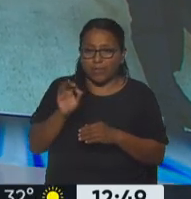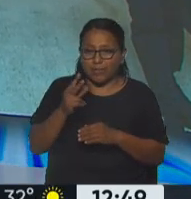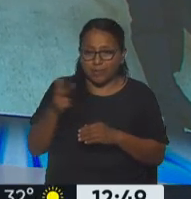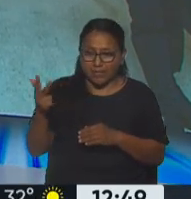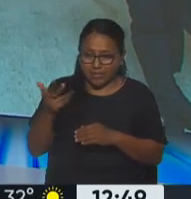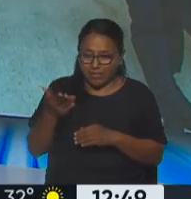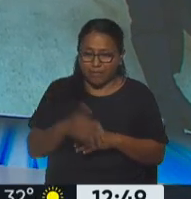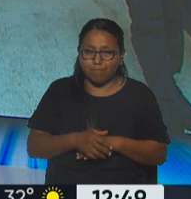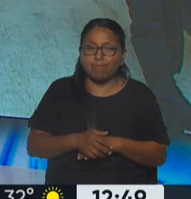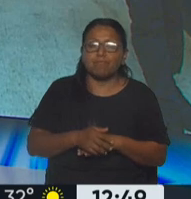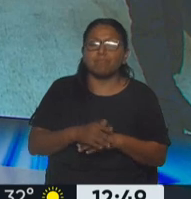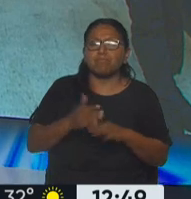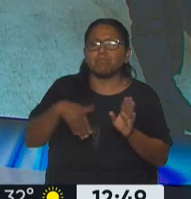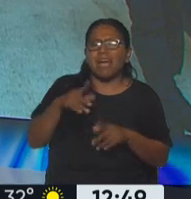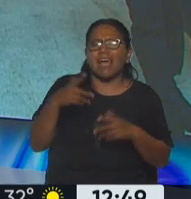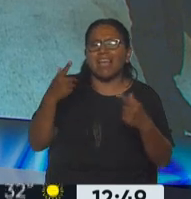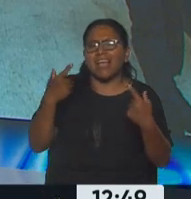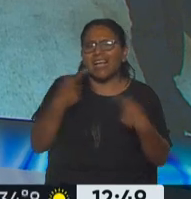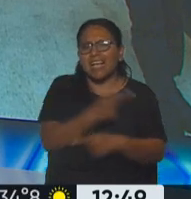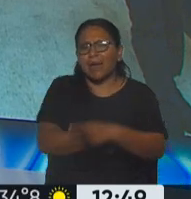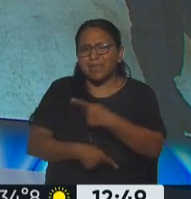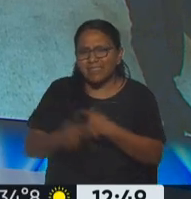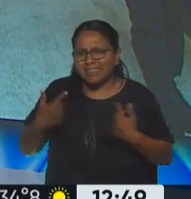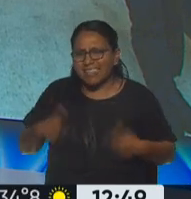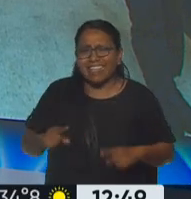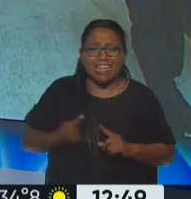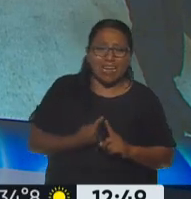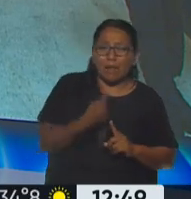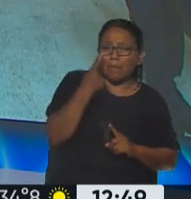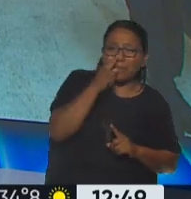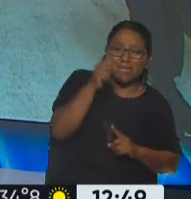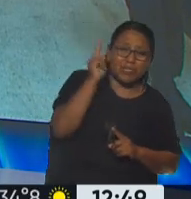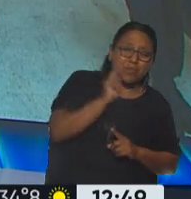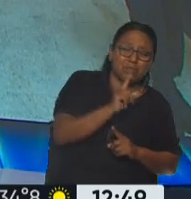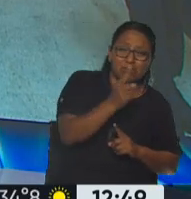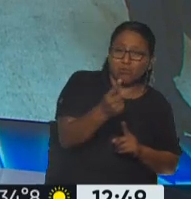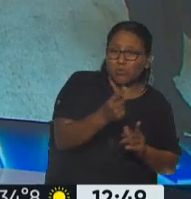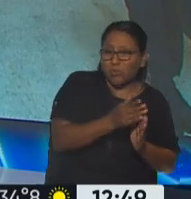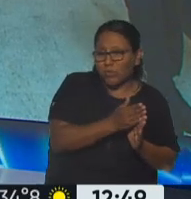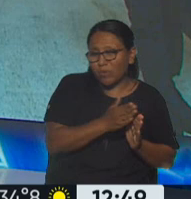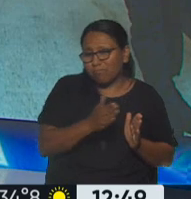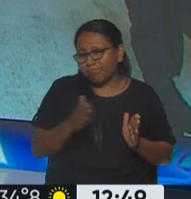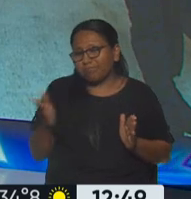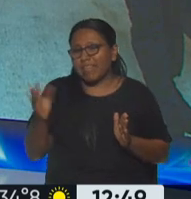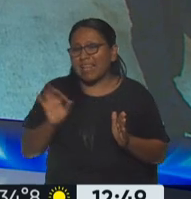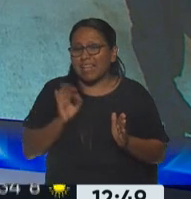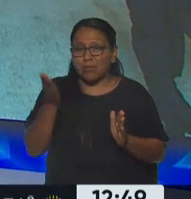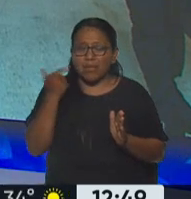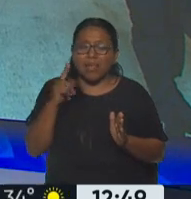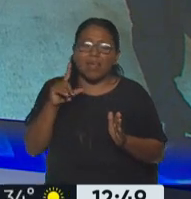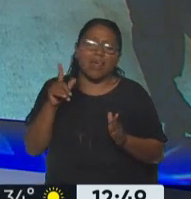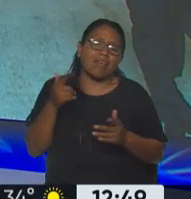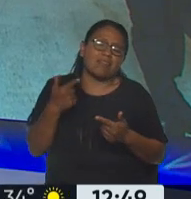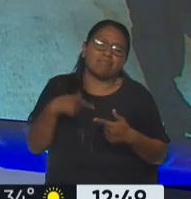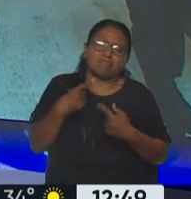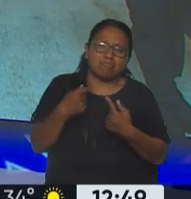Pasión de Multitudes con más de 100 camisetas, desde la primera que usaron en 1901 en Alumni hasta alguna que usó el año pasado Lautaro Martínez,